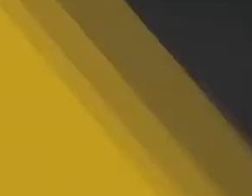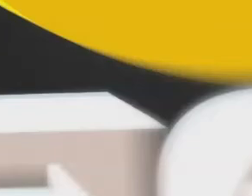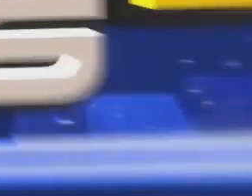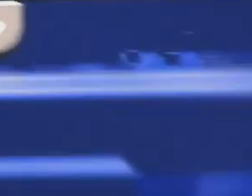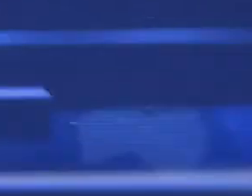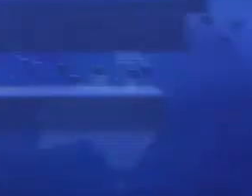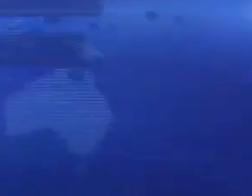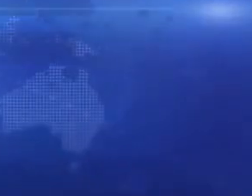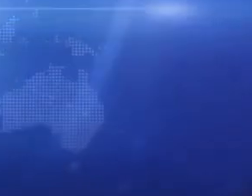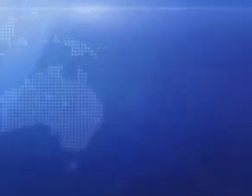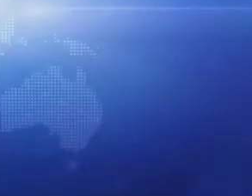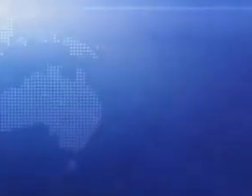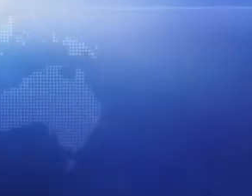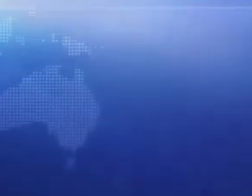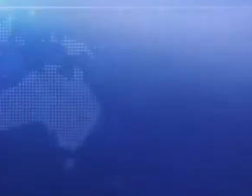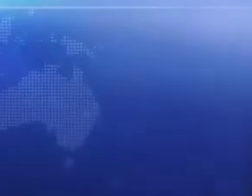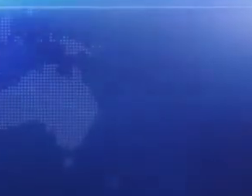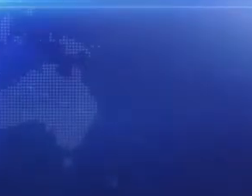que usted quiere ver.